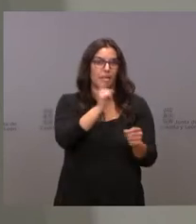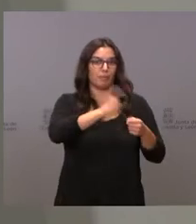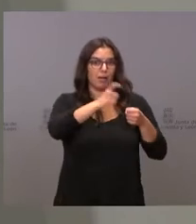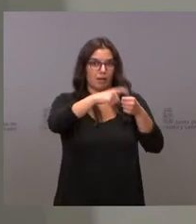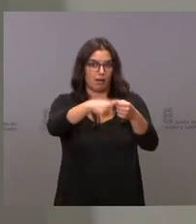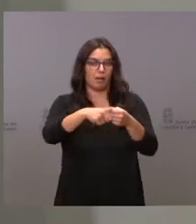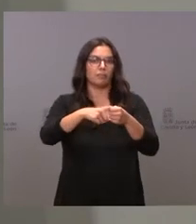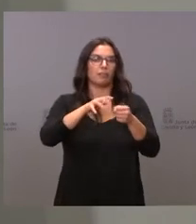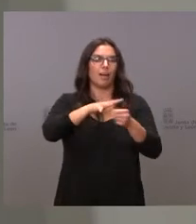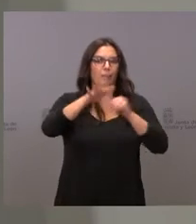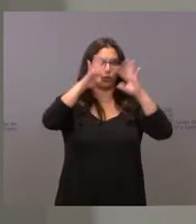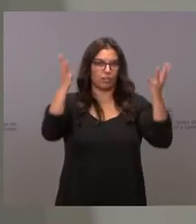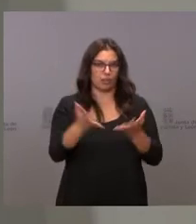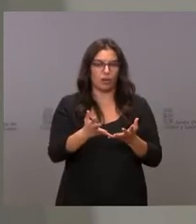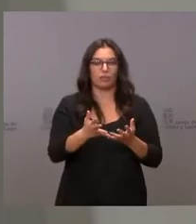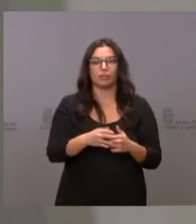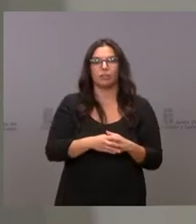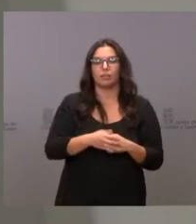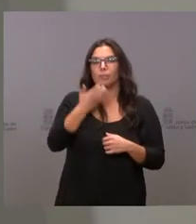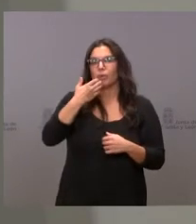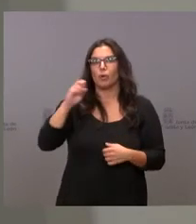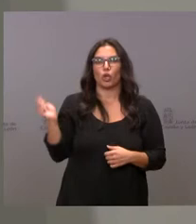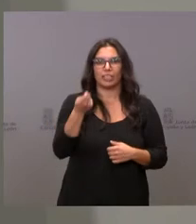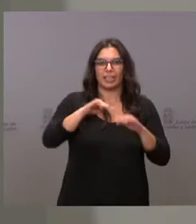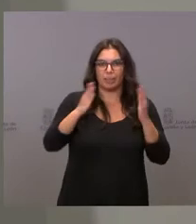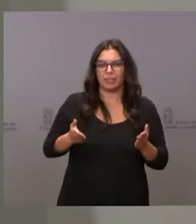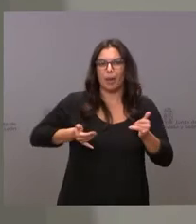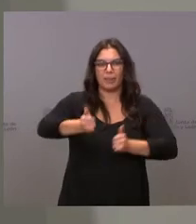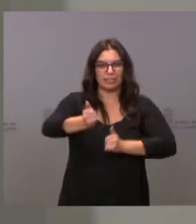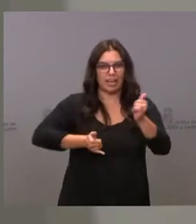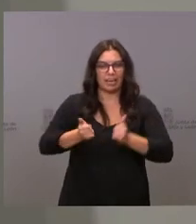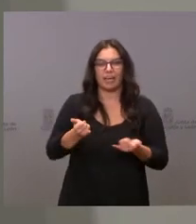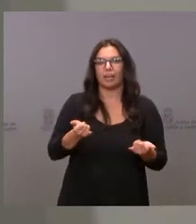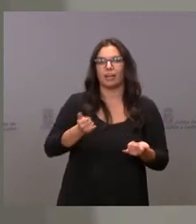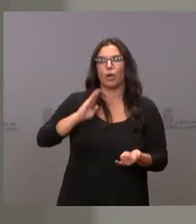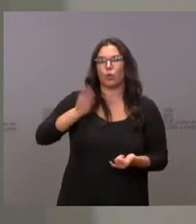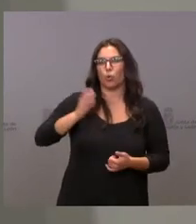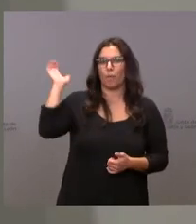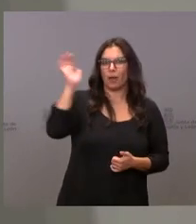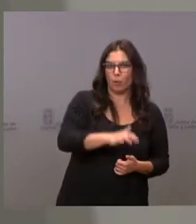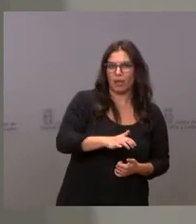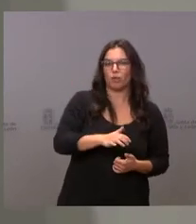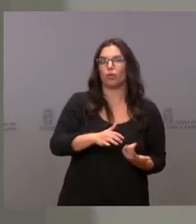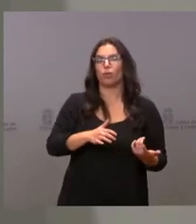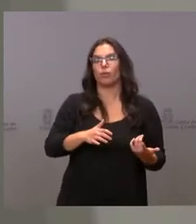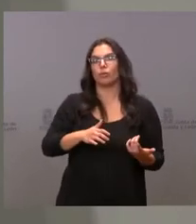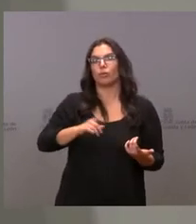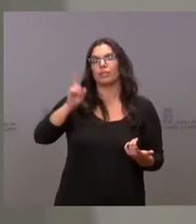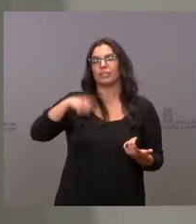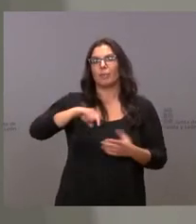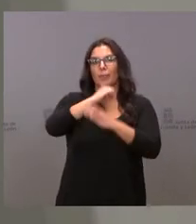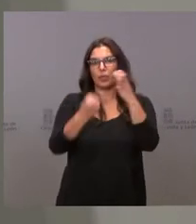ámbito internacional. El Club de Burgos de Tenis de Mesa, el Club de Patinaje en Línea de Valladolid, el Club Balonmano de Mar León, el Club